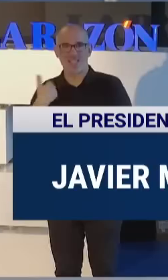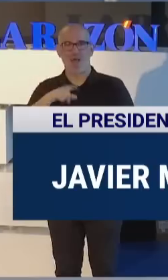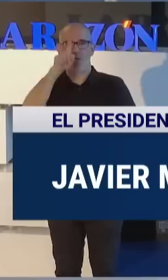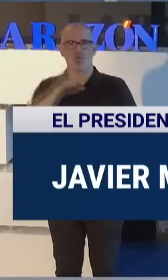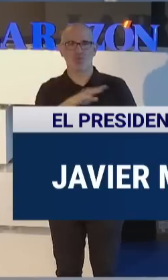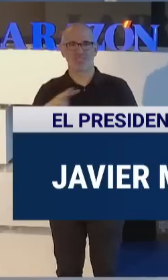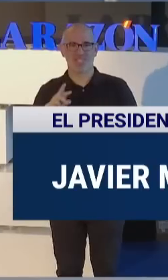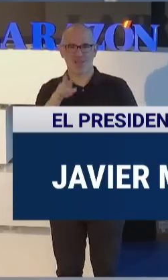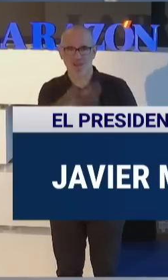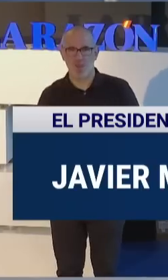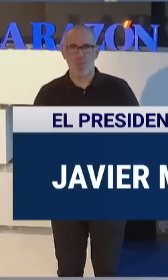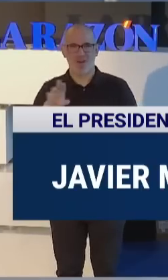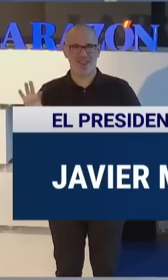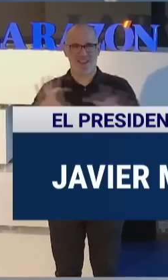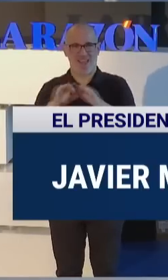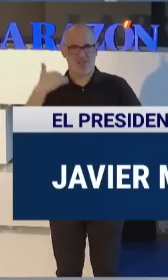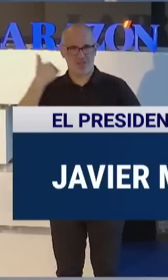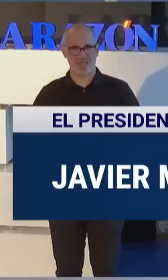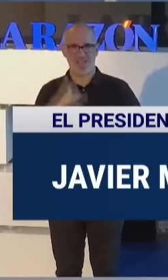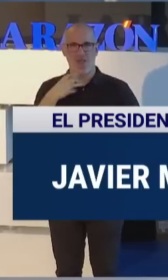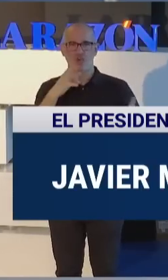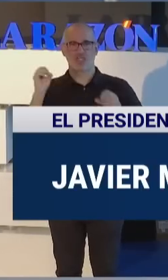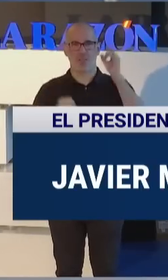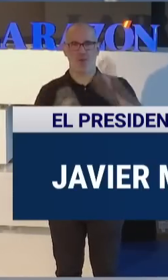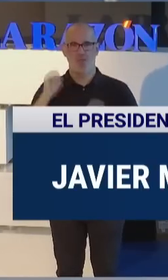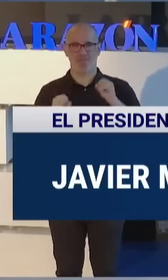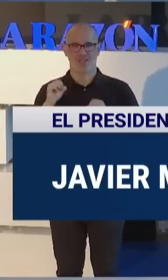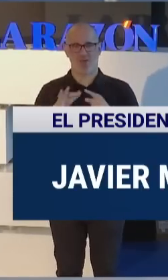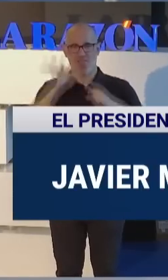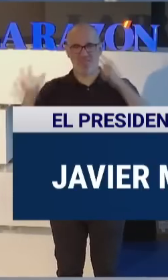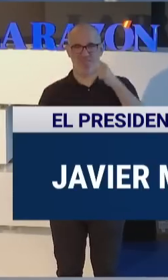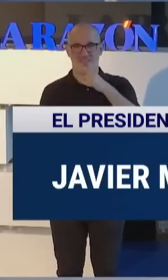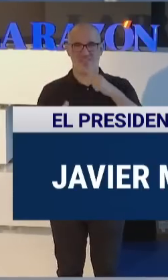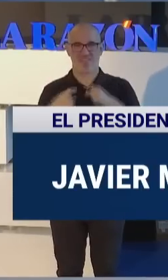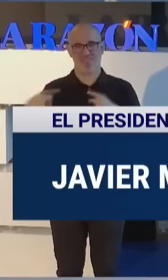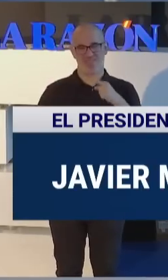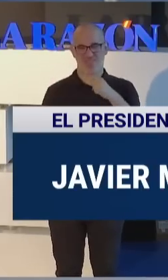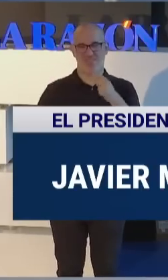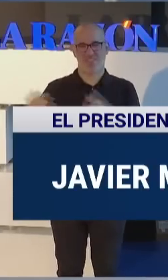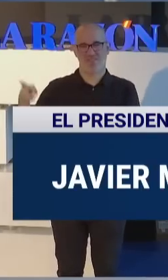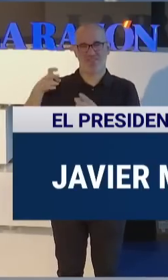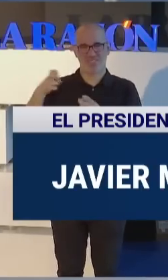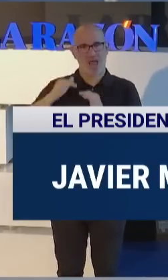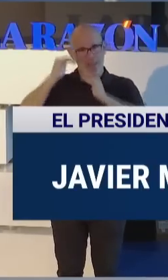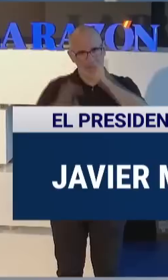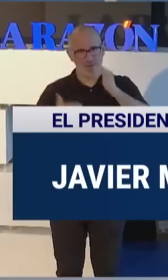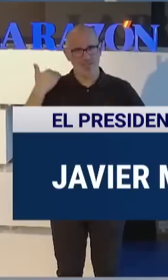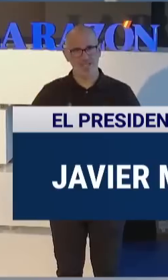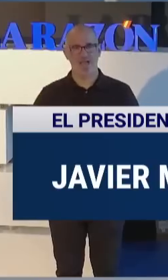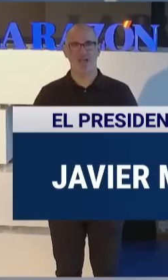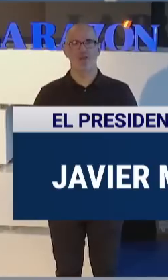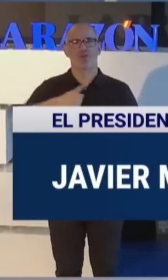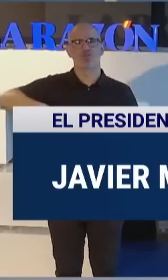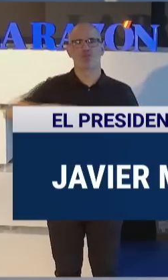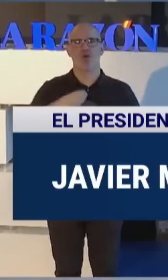los remunerados, ya bajamos en más de un 80% el déficit cuasi fiscal. Por lo tanto, y ya